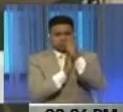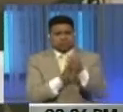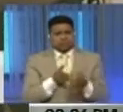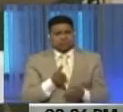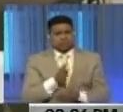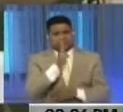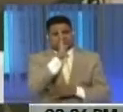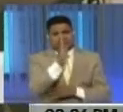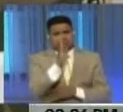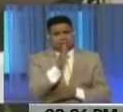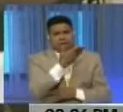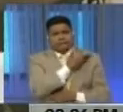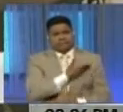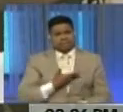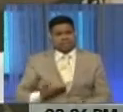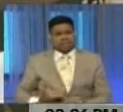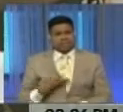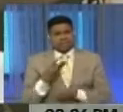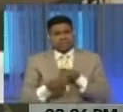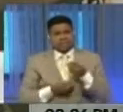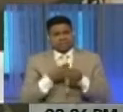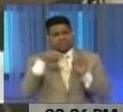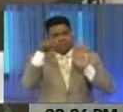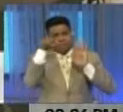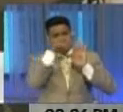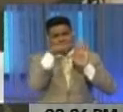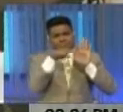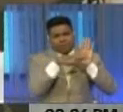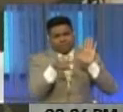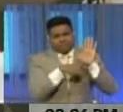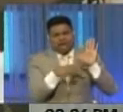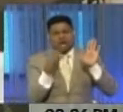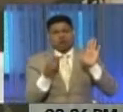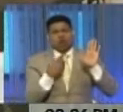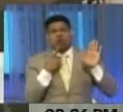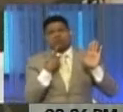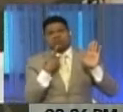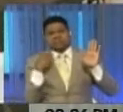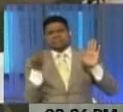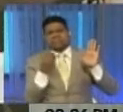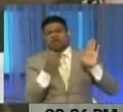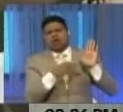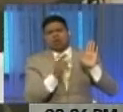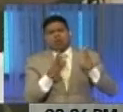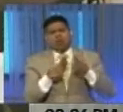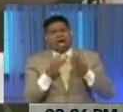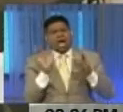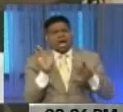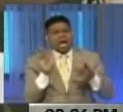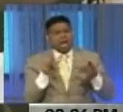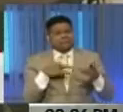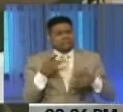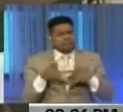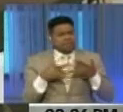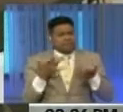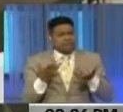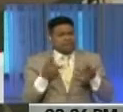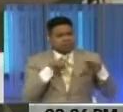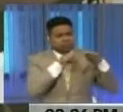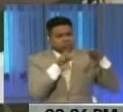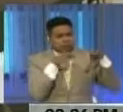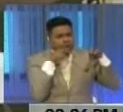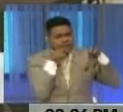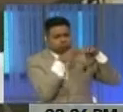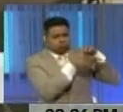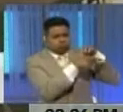presidente de la República, estableció los criterios sobre los cuales se va a desarrollar toda la actividad minera nacional. La soberanía